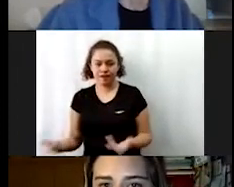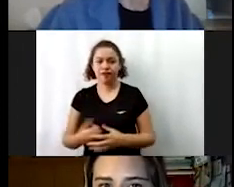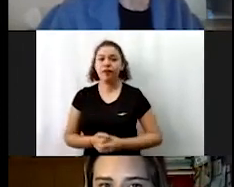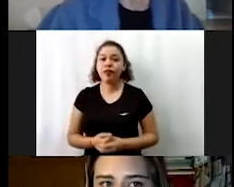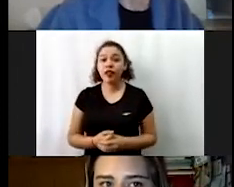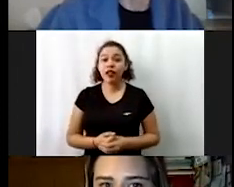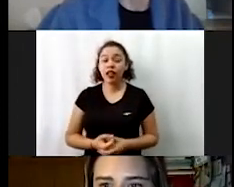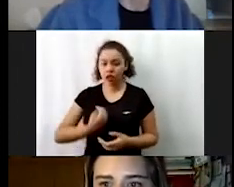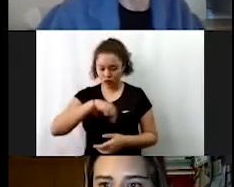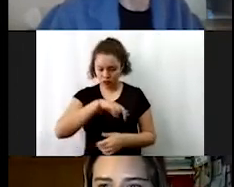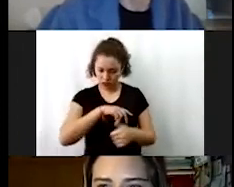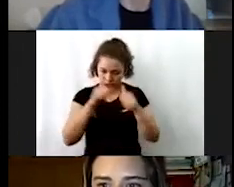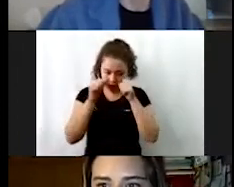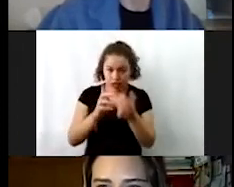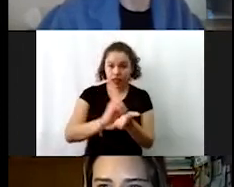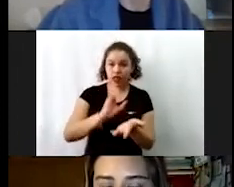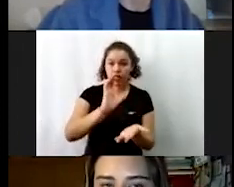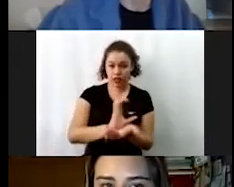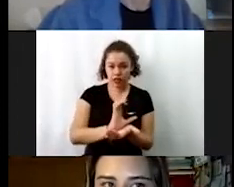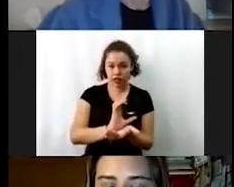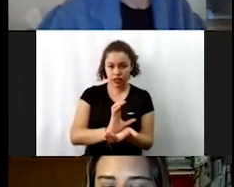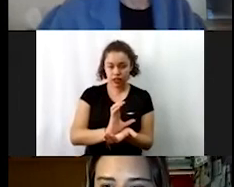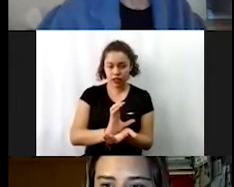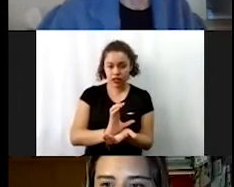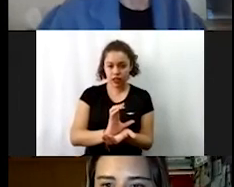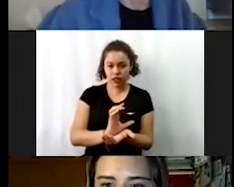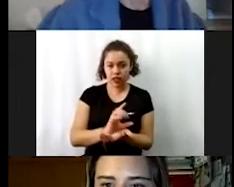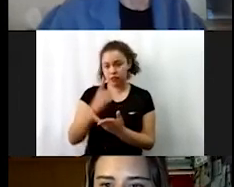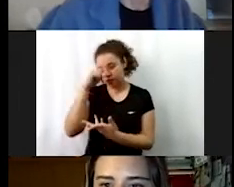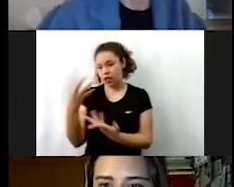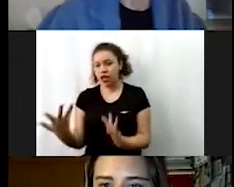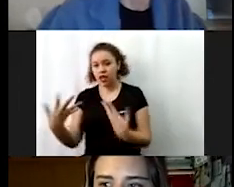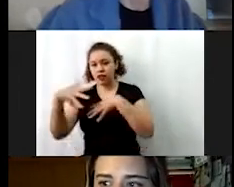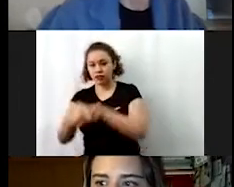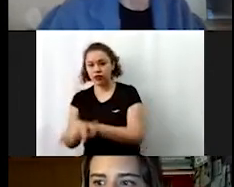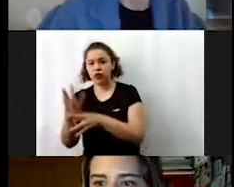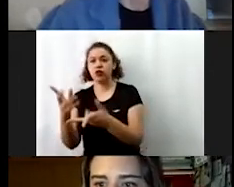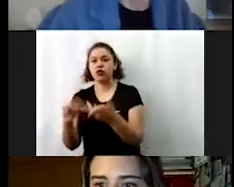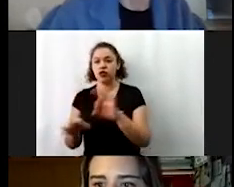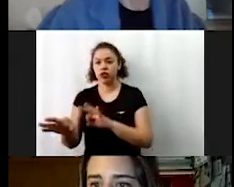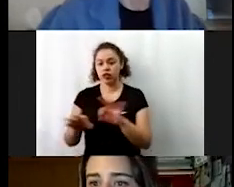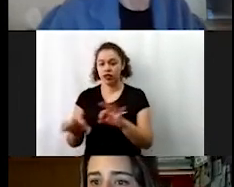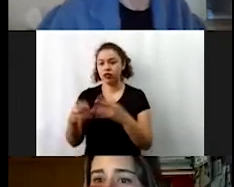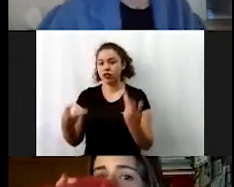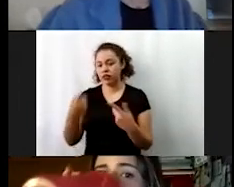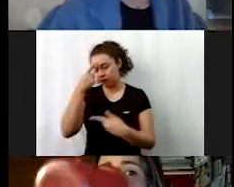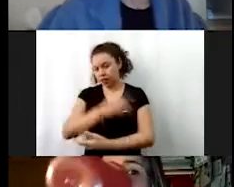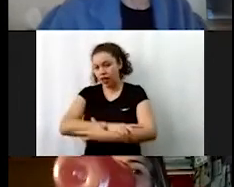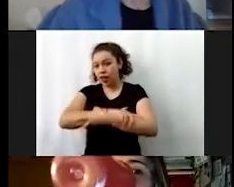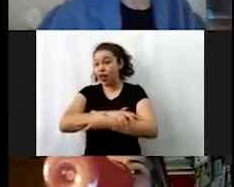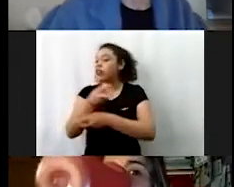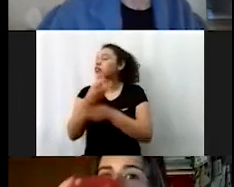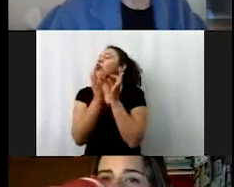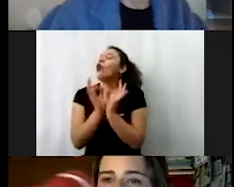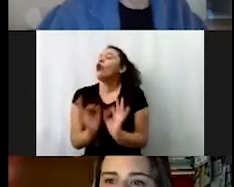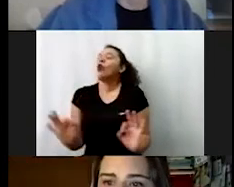las discapacidades porque nos dedicamos a la inclusión laboral y ha sido, esto que hablas de la alianza es primordial y sobre